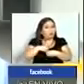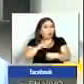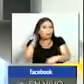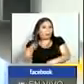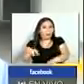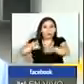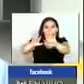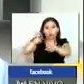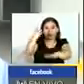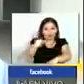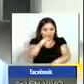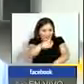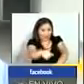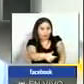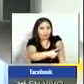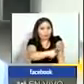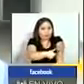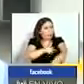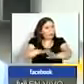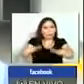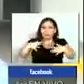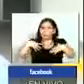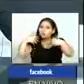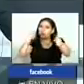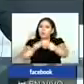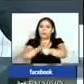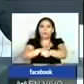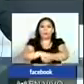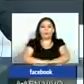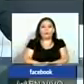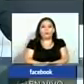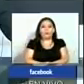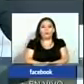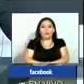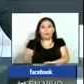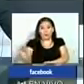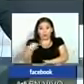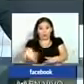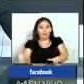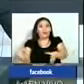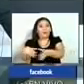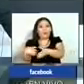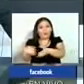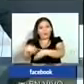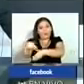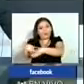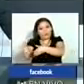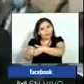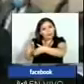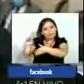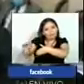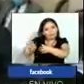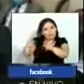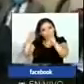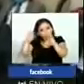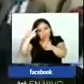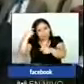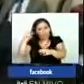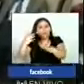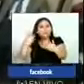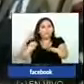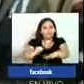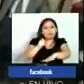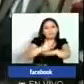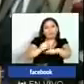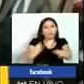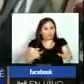y pues superaron la enfermedad. Los diputados de la Comisión de Hacienda de la Asamblea Legislativa aprobaron la creación de un